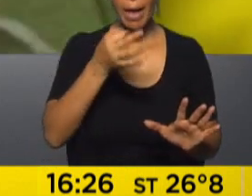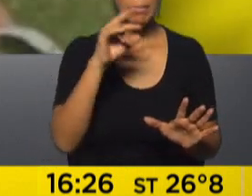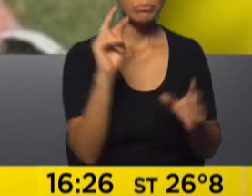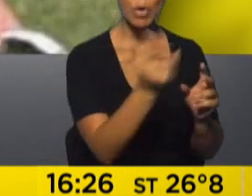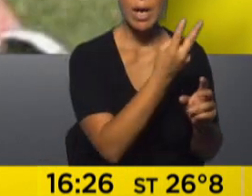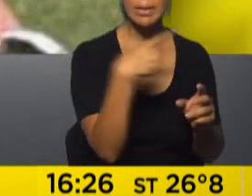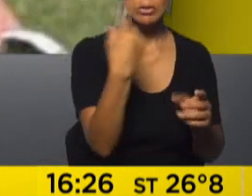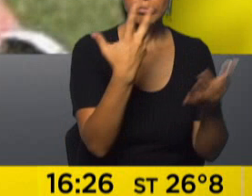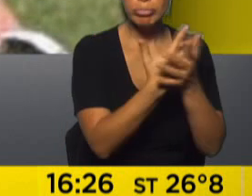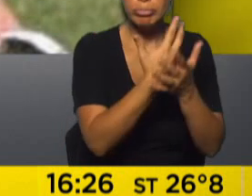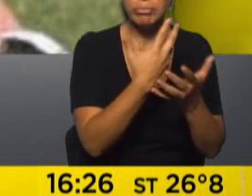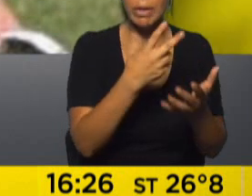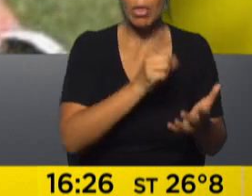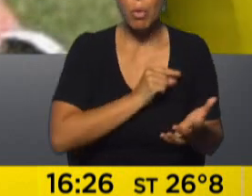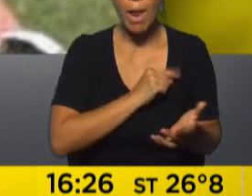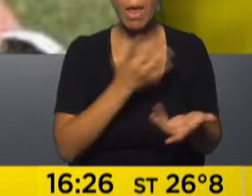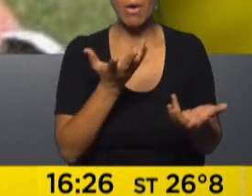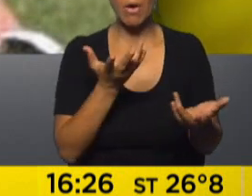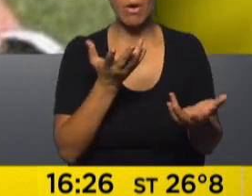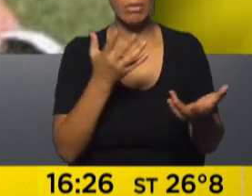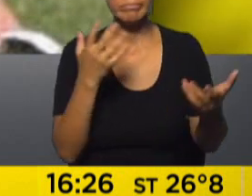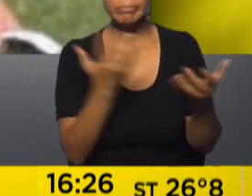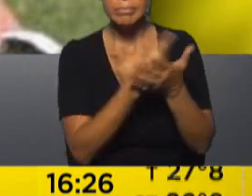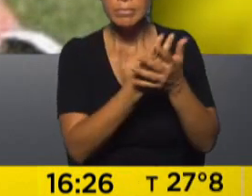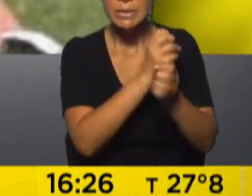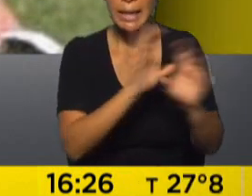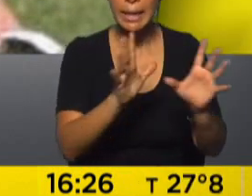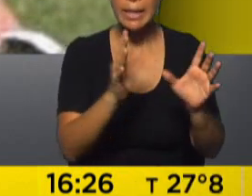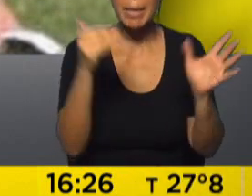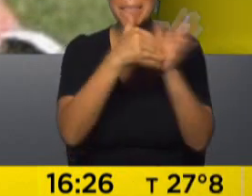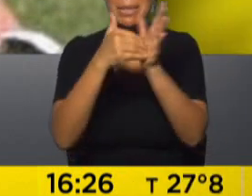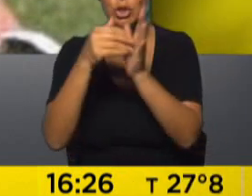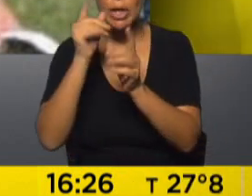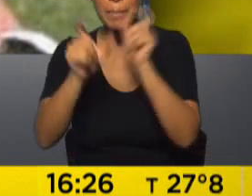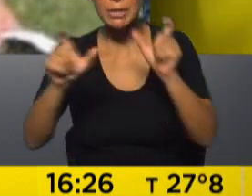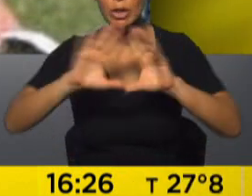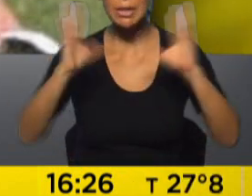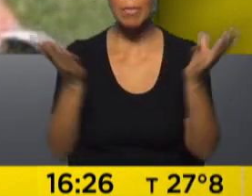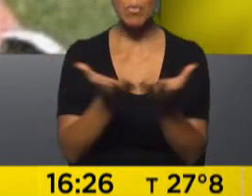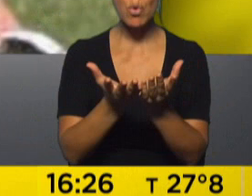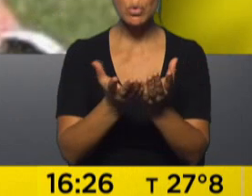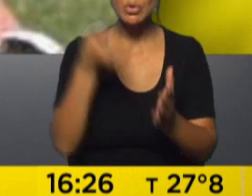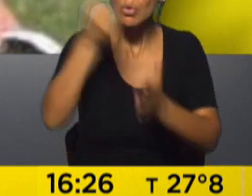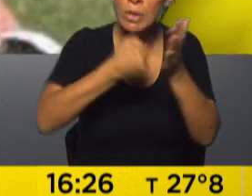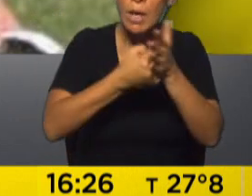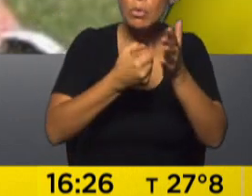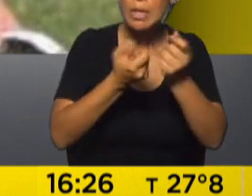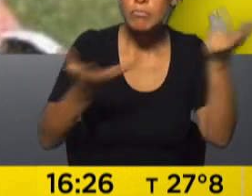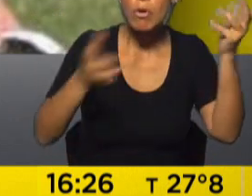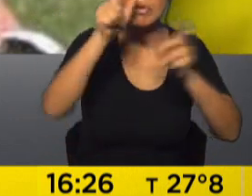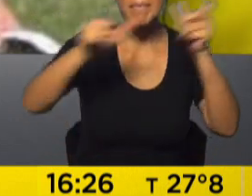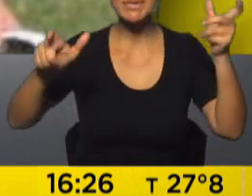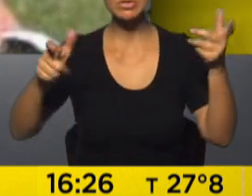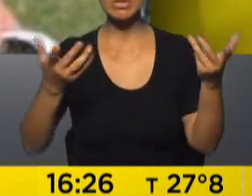en la Argentina, una tragedia para miles en el mundo, millones en el mundo, y una lucha de un sinnúmero de personas